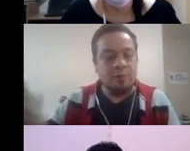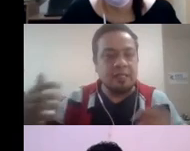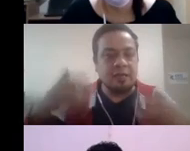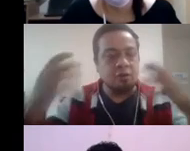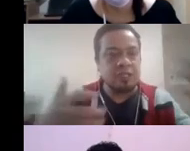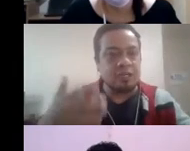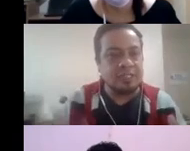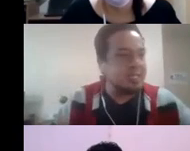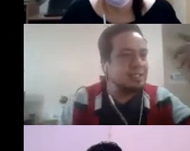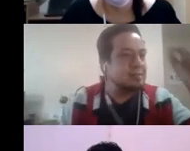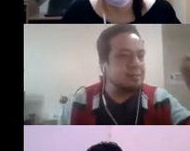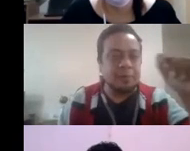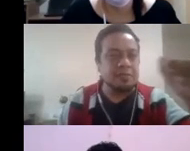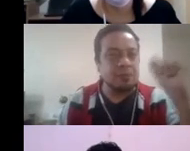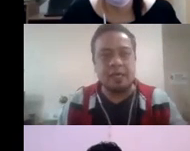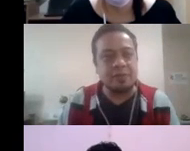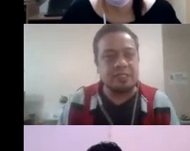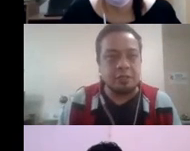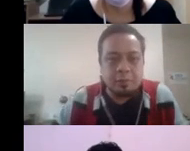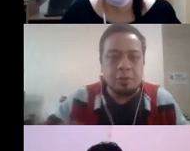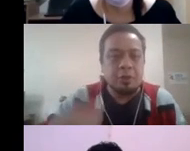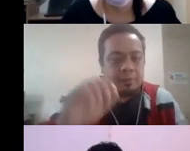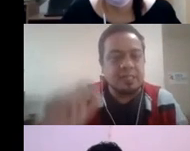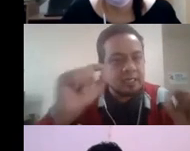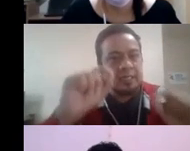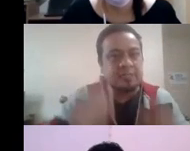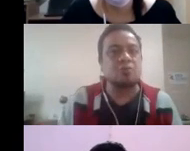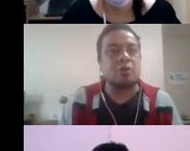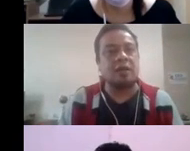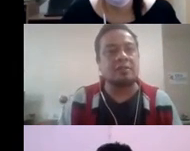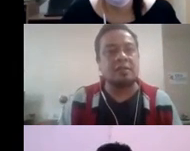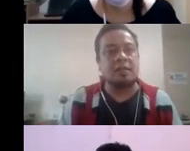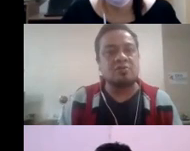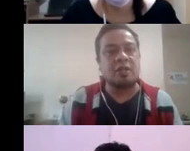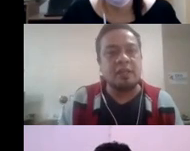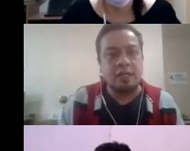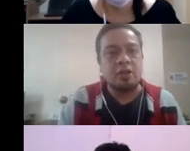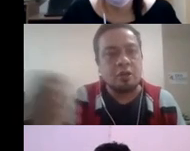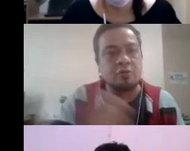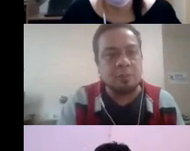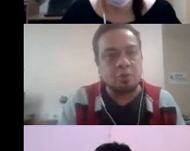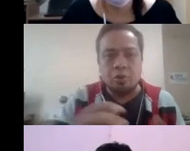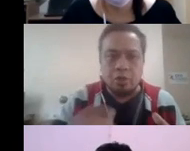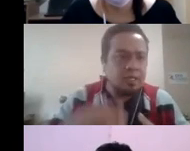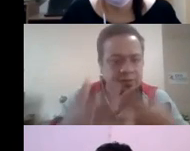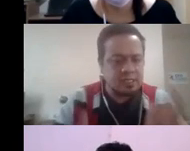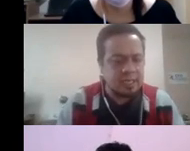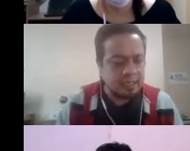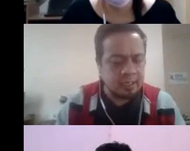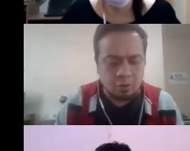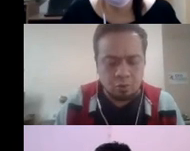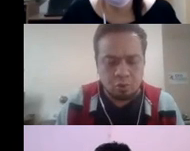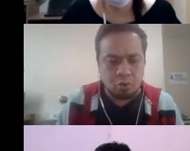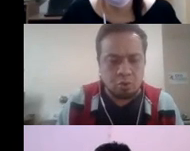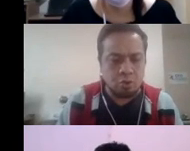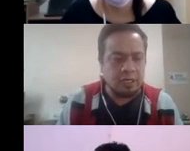No omiten, o sea, no distrae, sino simplemente es un pequeño distintivo para decir, esto es lo que la ciudadanía nos aportó. Y entonces ya